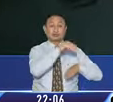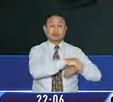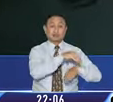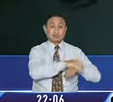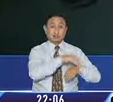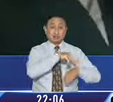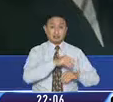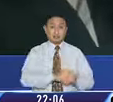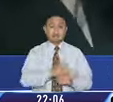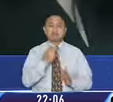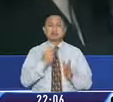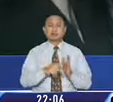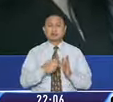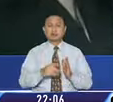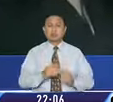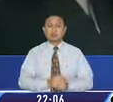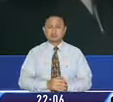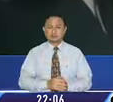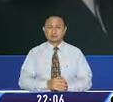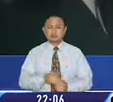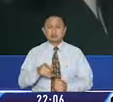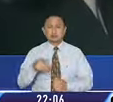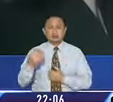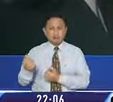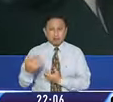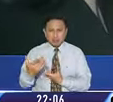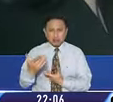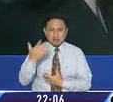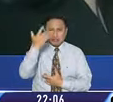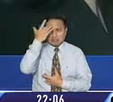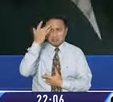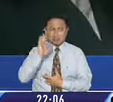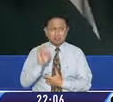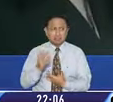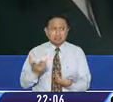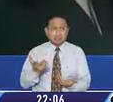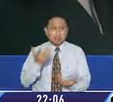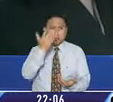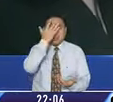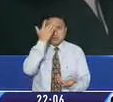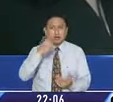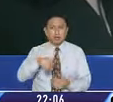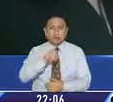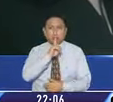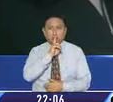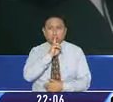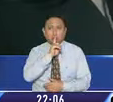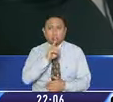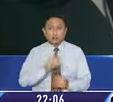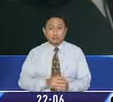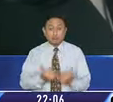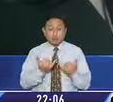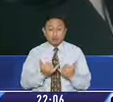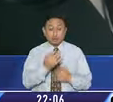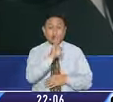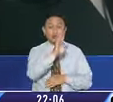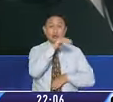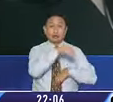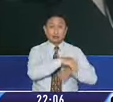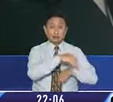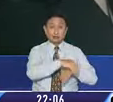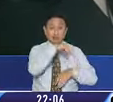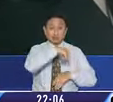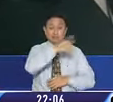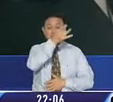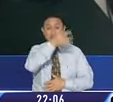es el problema? Que, ¿por qué no salen a avisar? ¿Por qué no la dan? ¿Por qué esconden lo que trajeron hoy a las 4 de la tarde? Llegaron